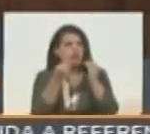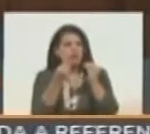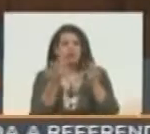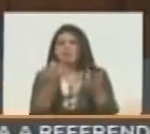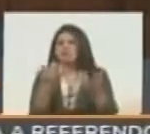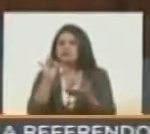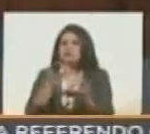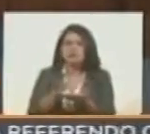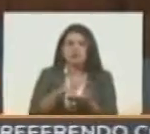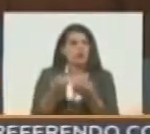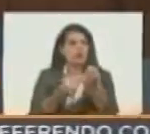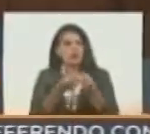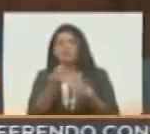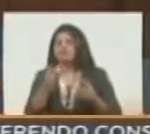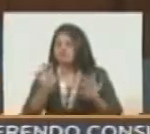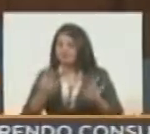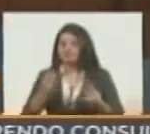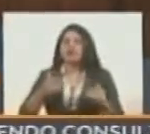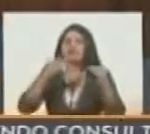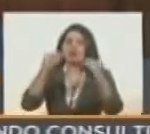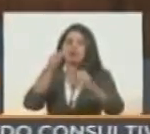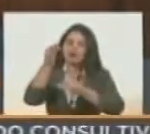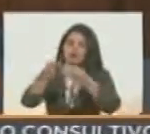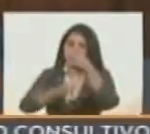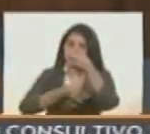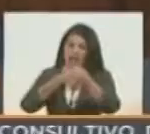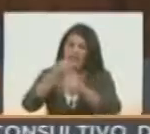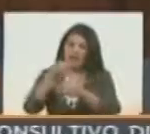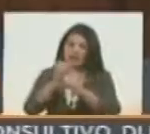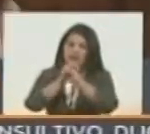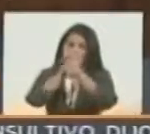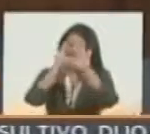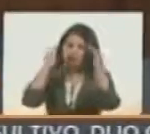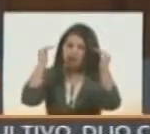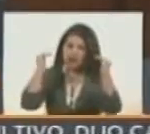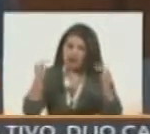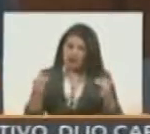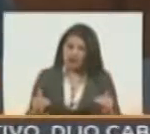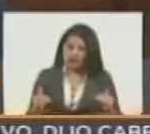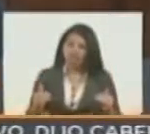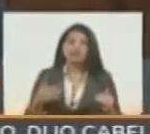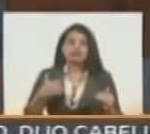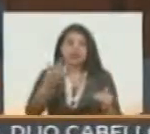a los resultados que ya se avizoran